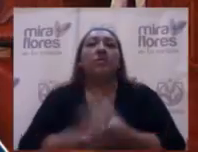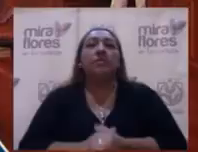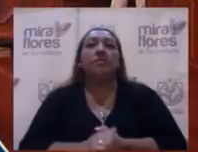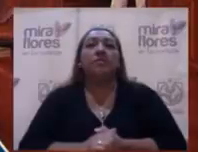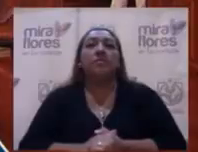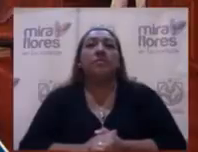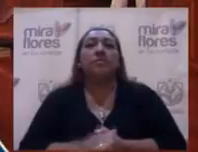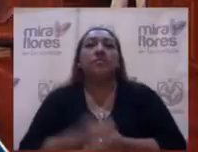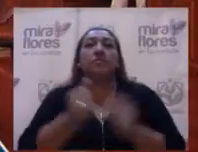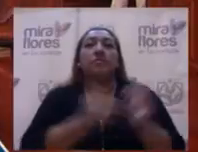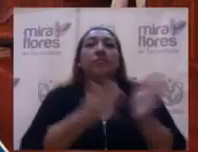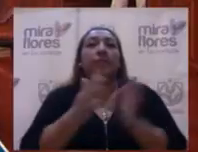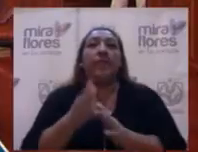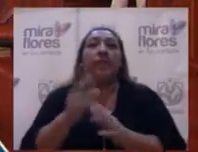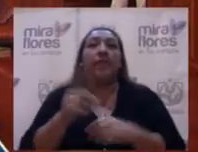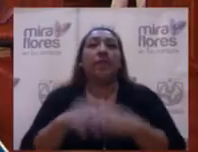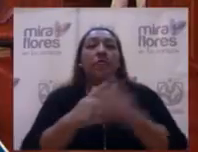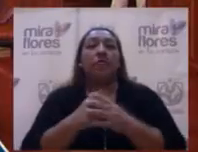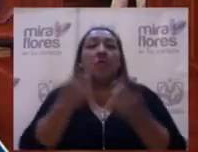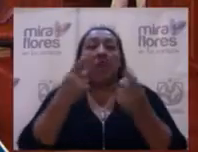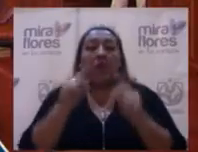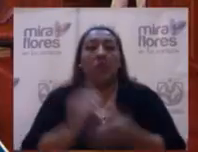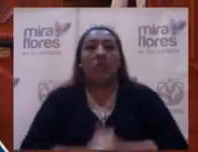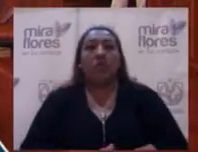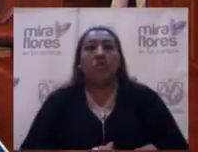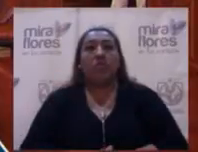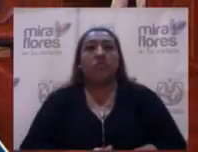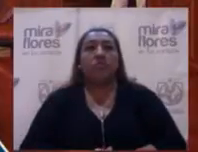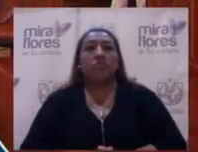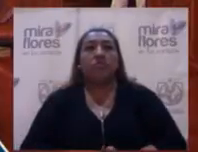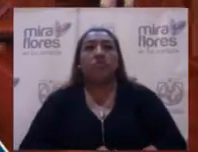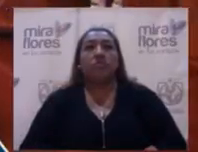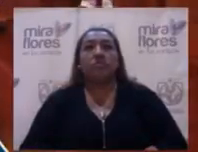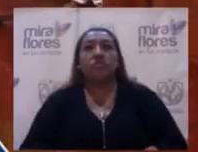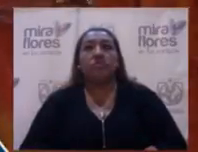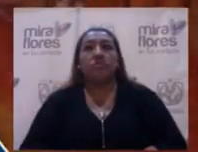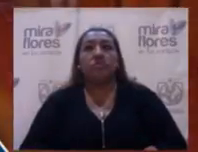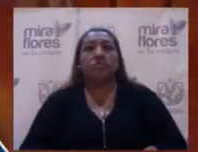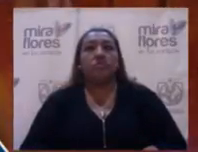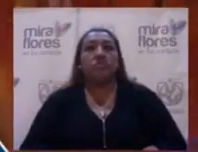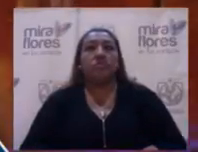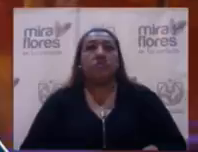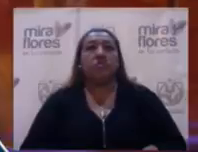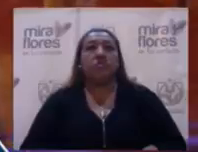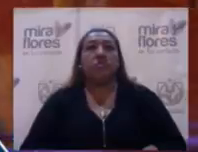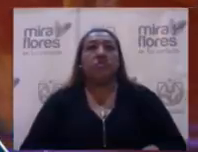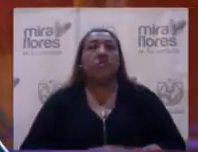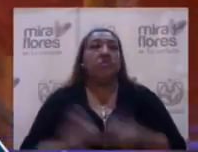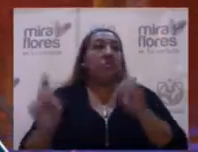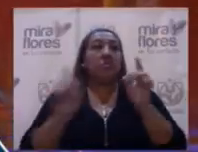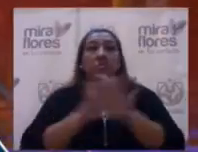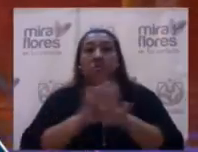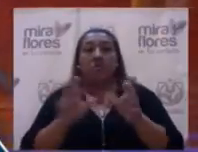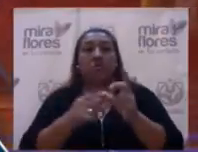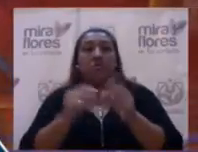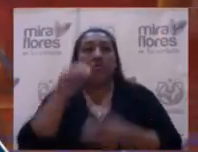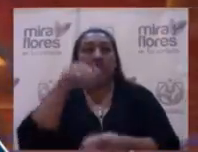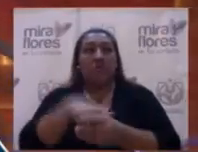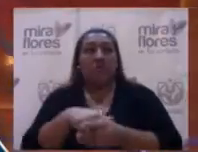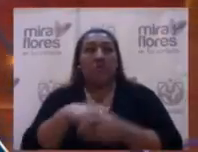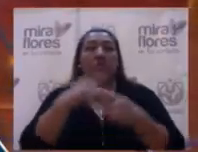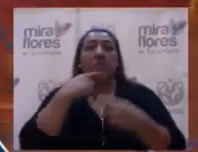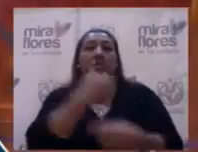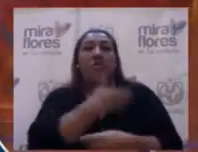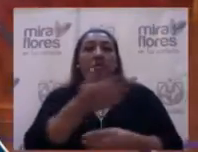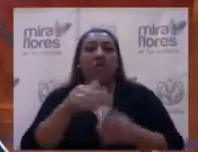los cuales forman parte integrante del presente acuerdo. Al debate. No teniendo debate, procederemos a votar. Aquellos que